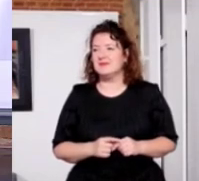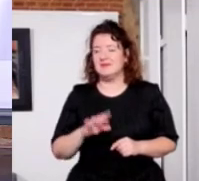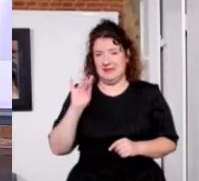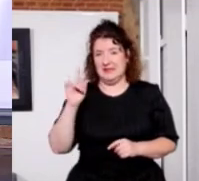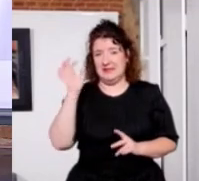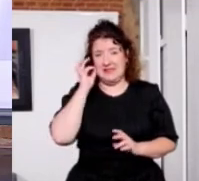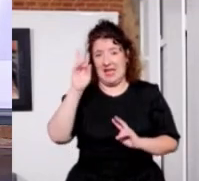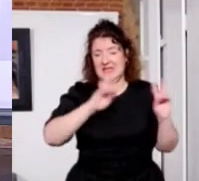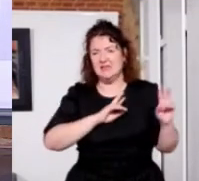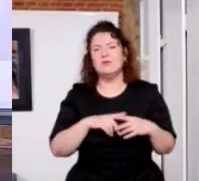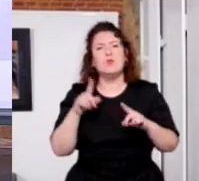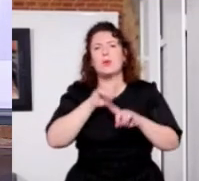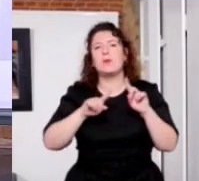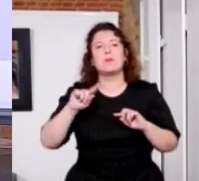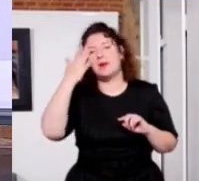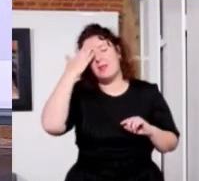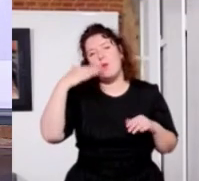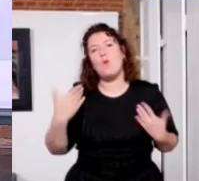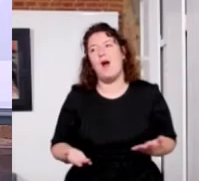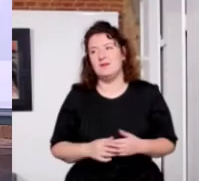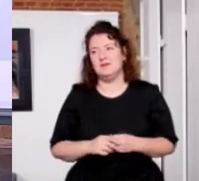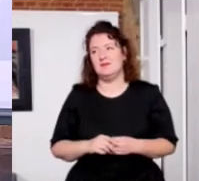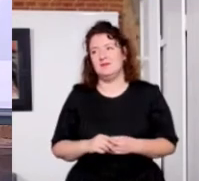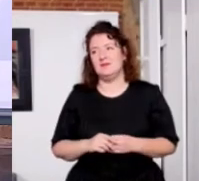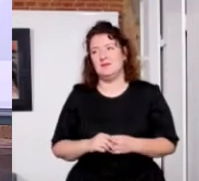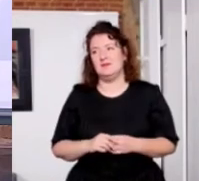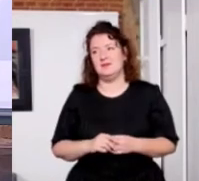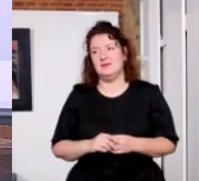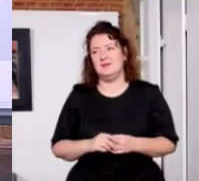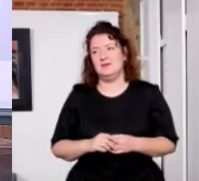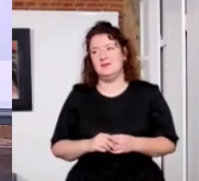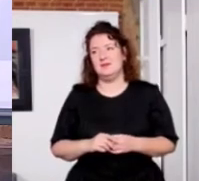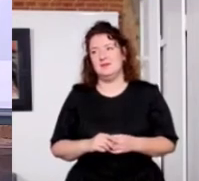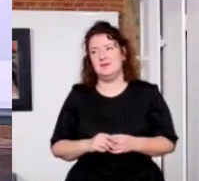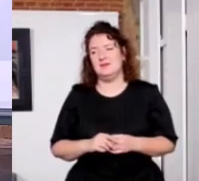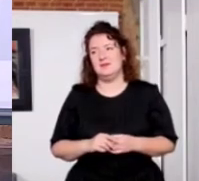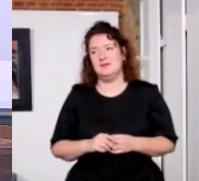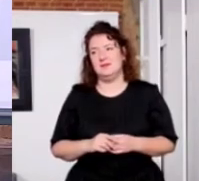Sí. ¿Cuál es el principal problema con el que se encuentra la entidad de la que formas parte?